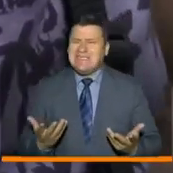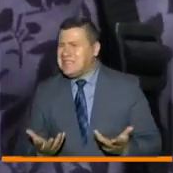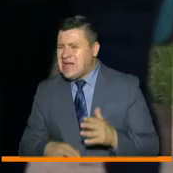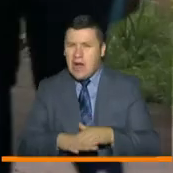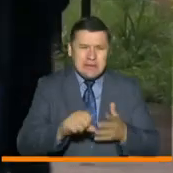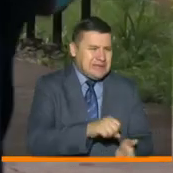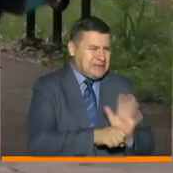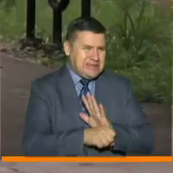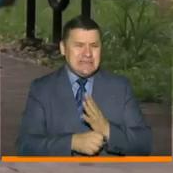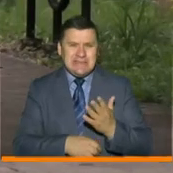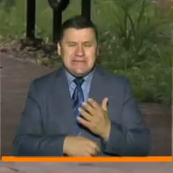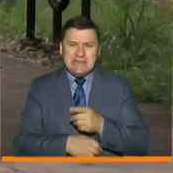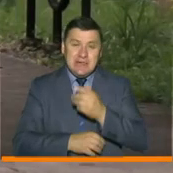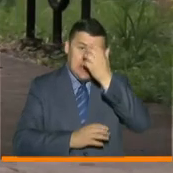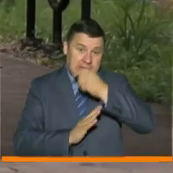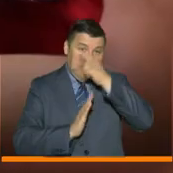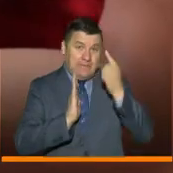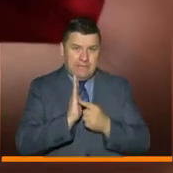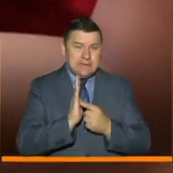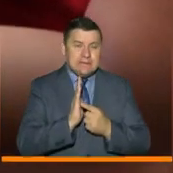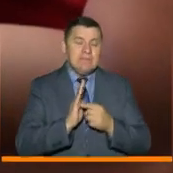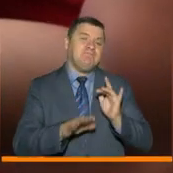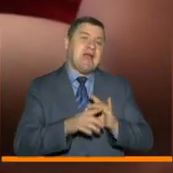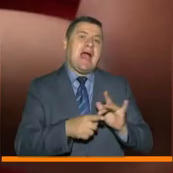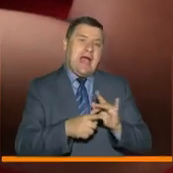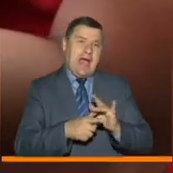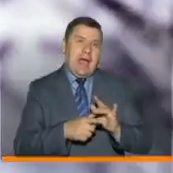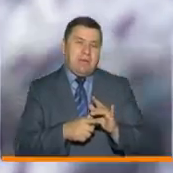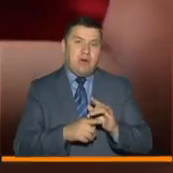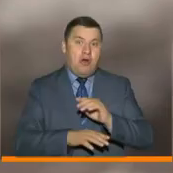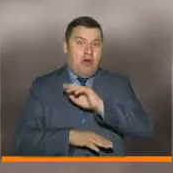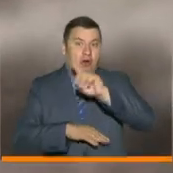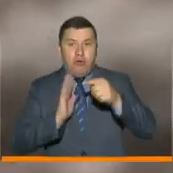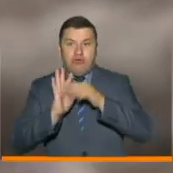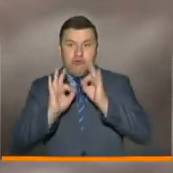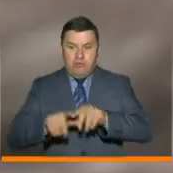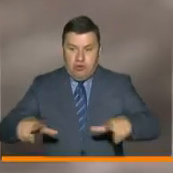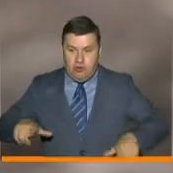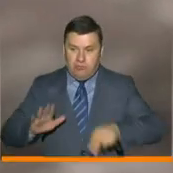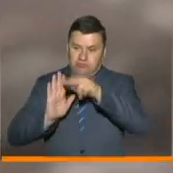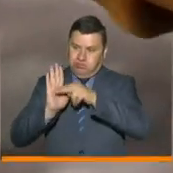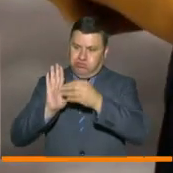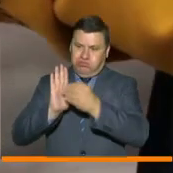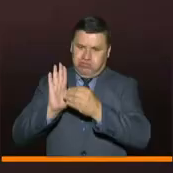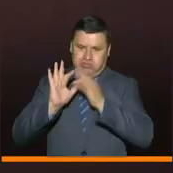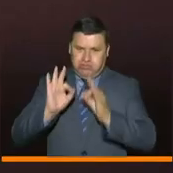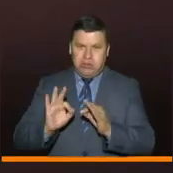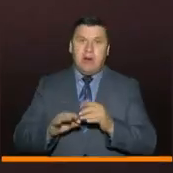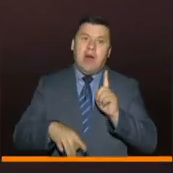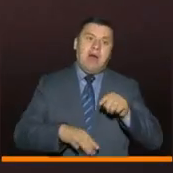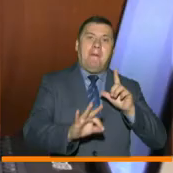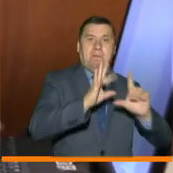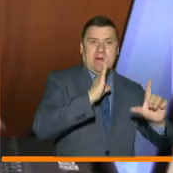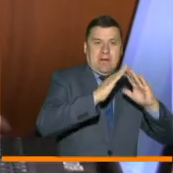el COVID-19, el ICFES aplicó pruebas de estado en sitio con todos los protocolos de bioseguridad y también de manera electrónica